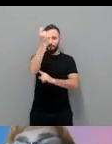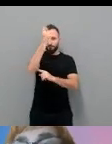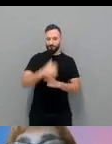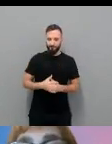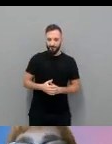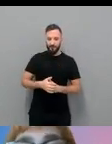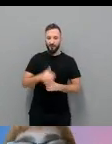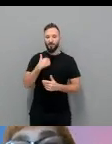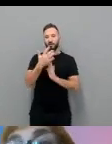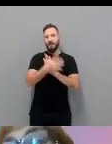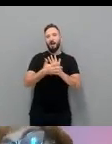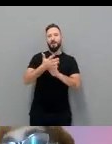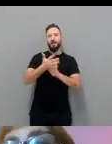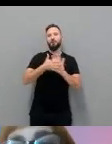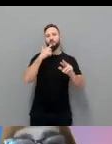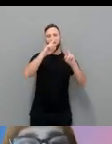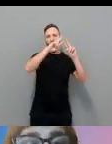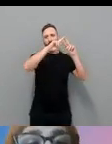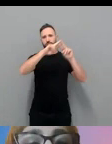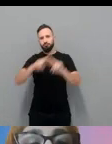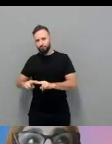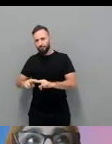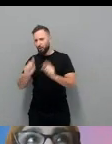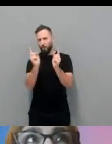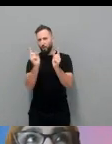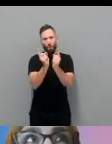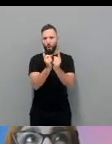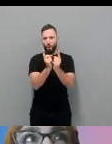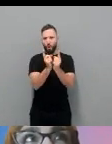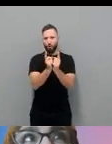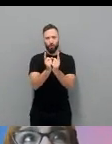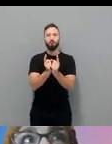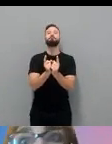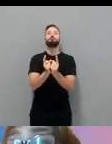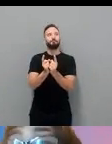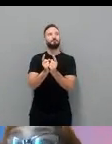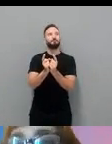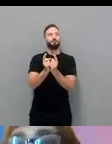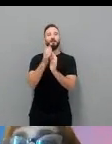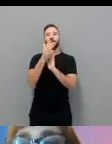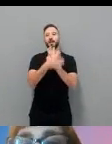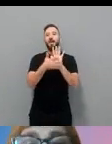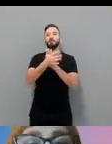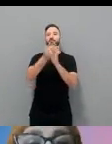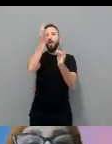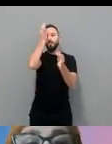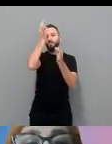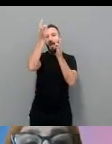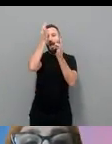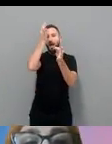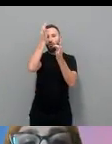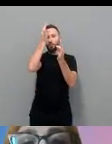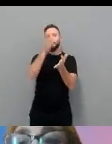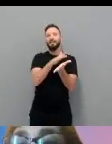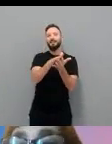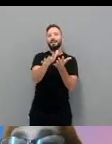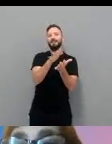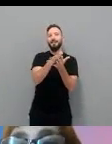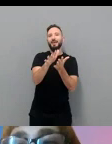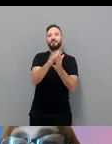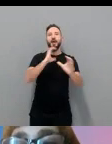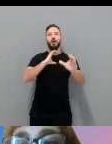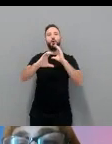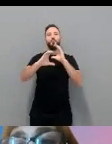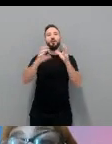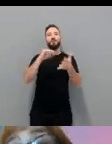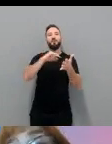Voy a hacer un pequeño repaso, muy breve, sobre más que nada los datos de incidencia de la comunicación aumentativa y alternativa